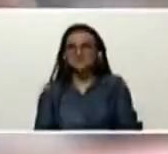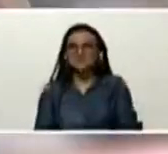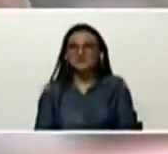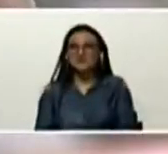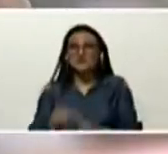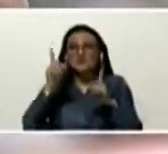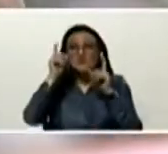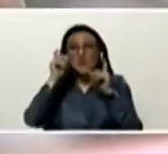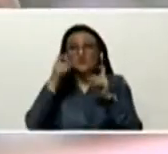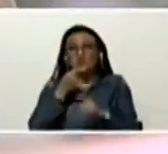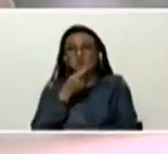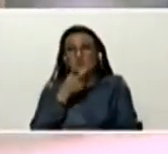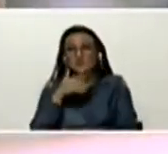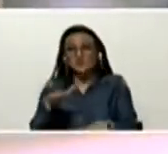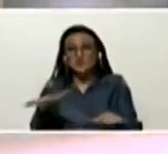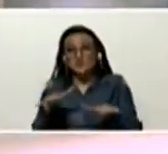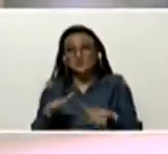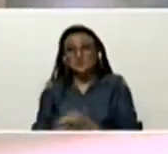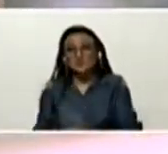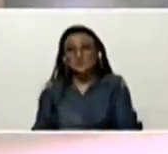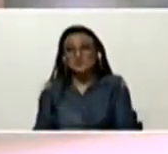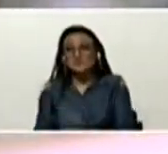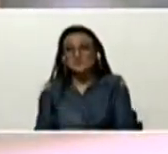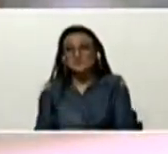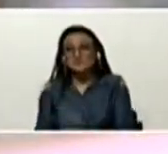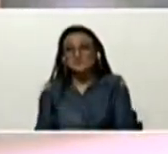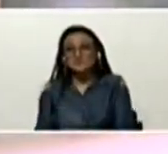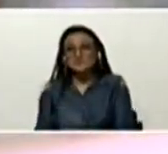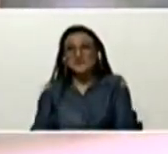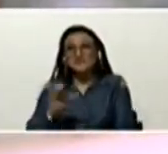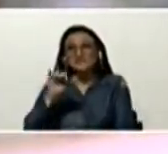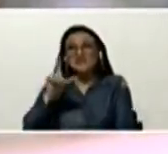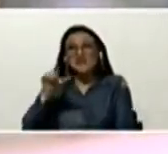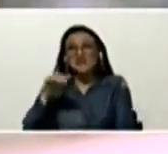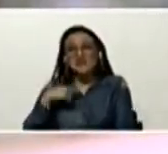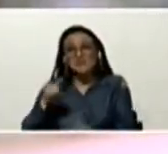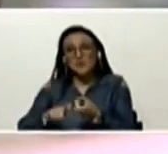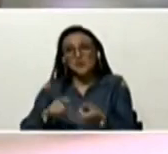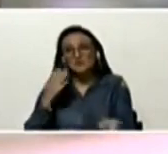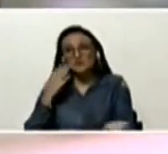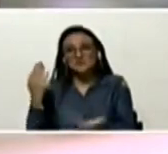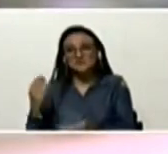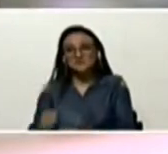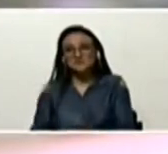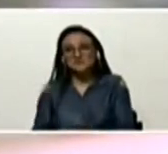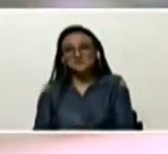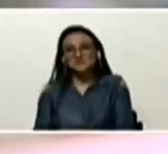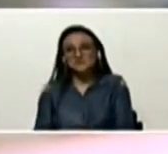fotos, qué bonita. Mira qué bonita parece Cilia, chica. ¿Ah? Cuando era